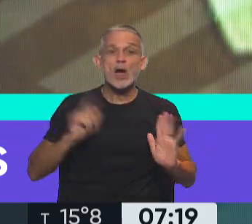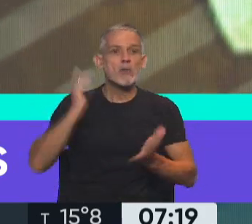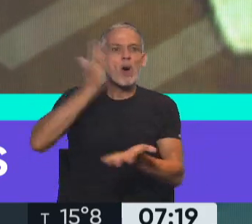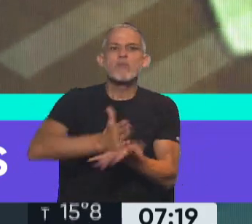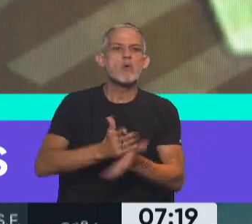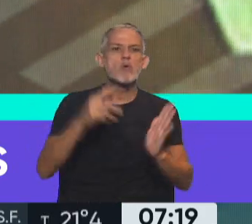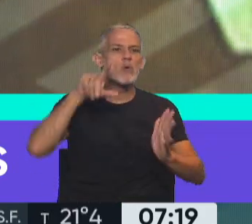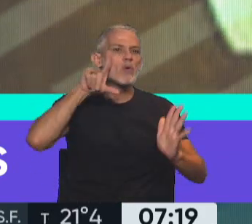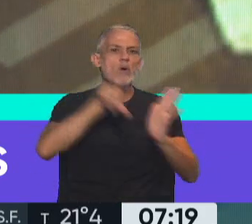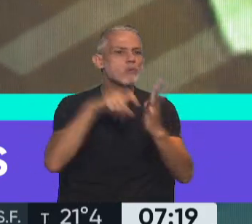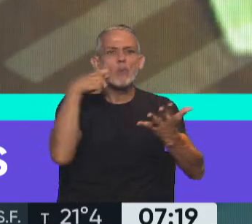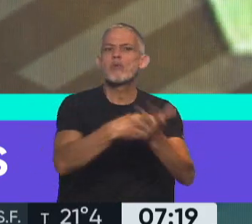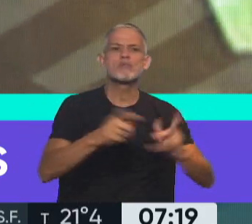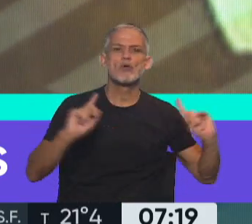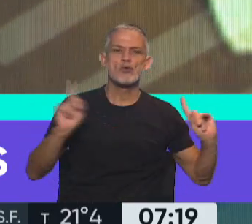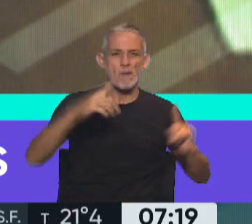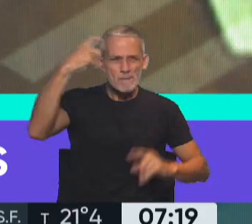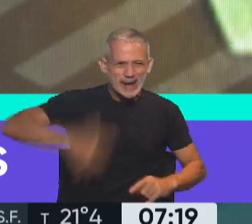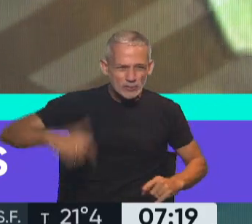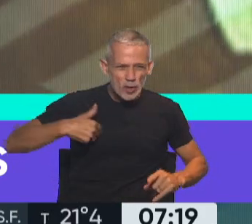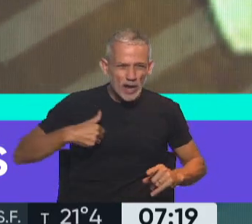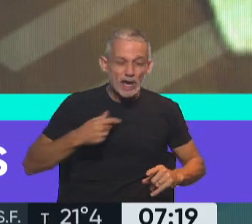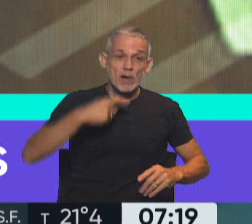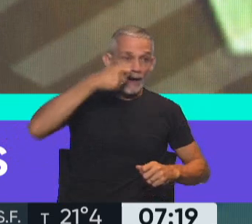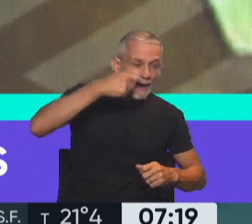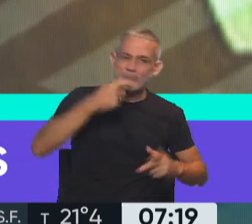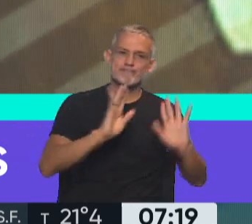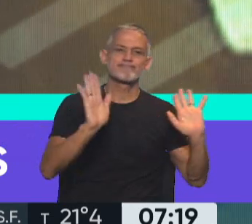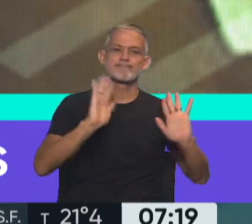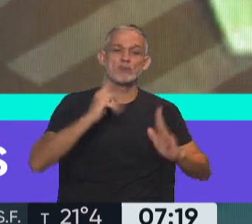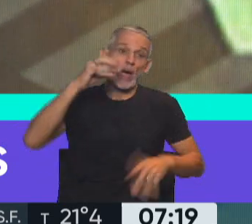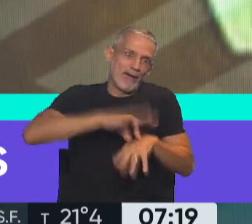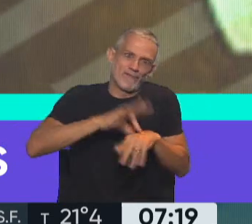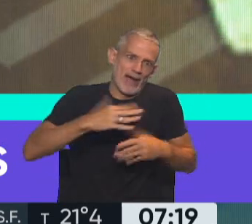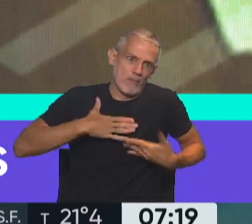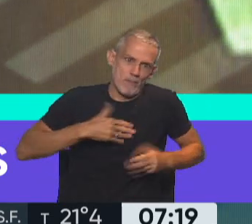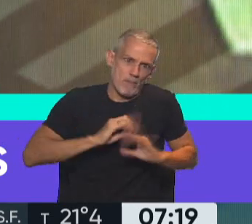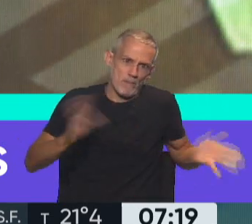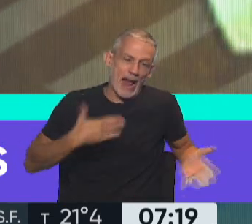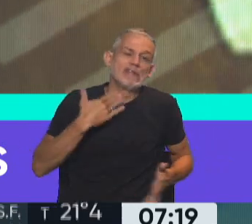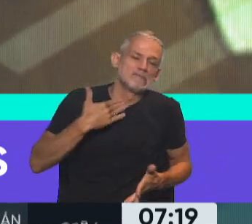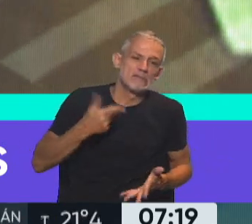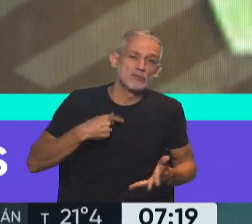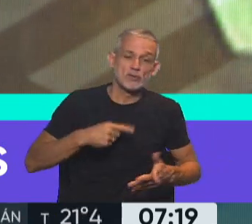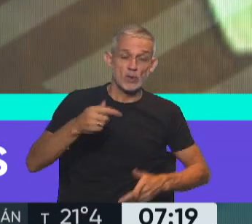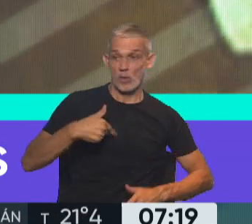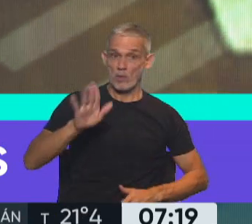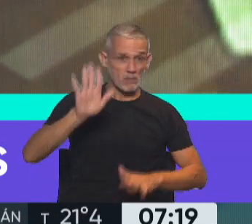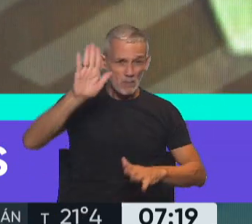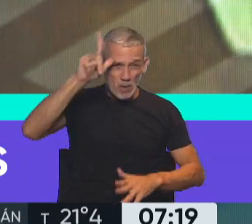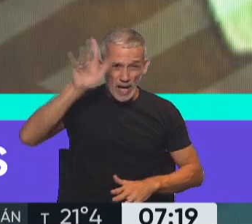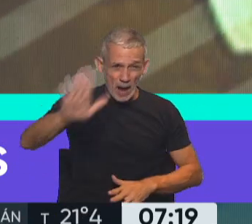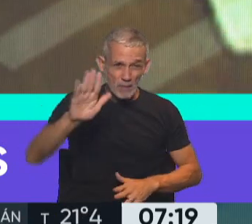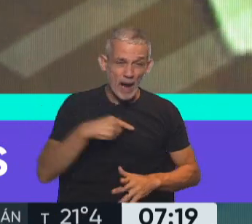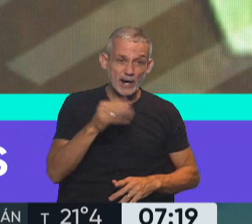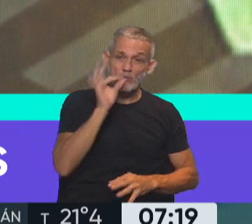un delito. El consumidor de drogas no es un delincuente, sino un enfermo. Y si a usted lo paran por la calle porque le encuentran que va con